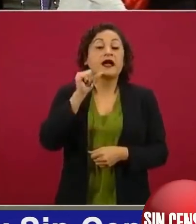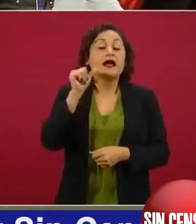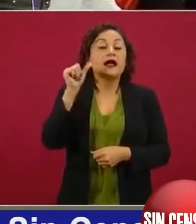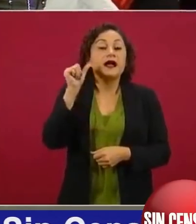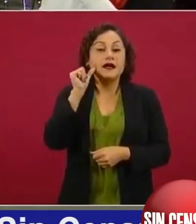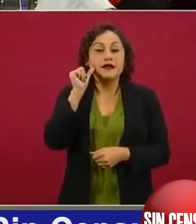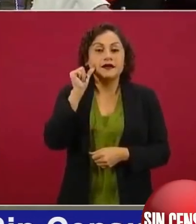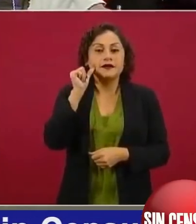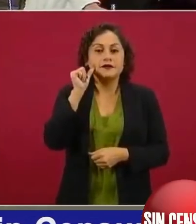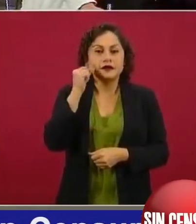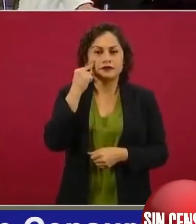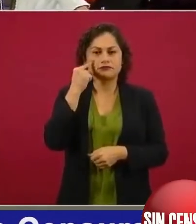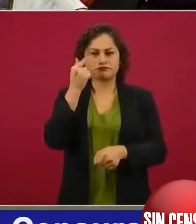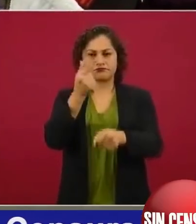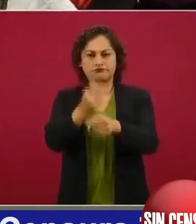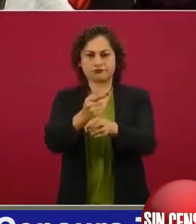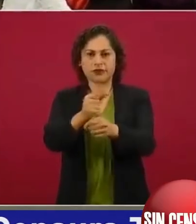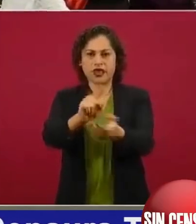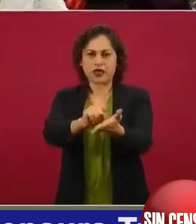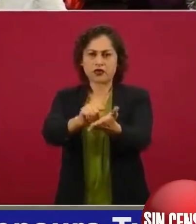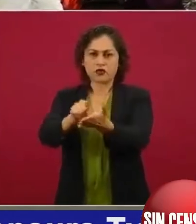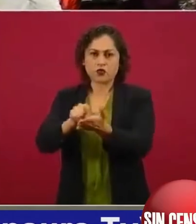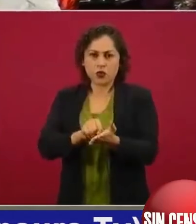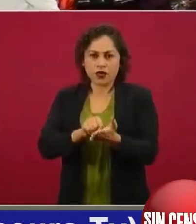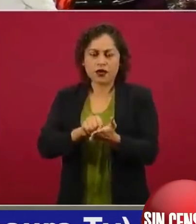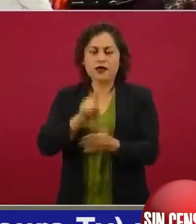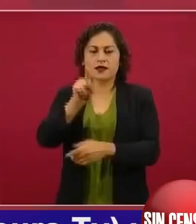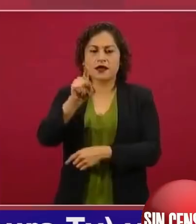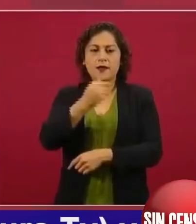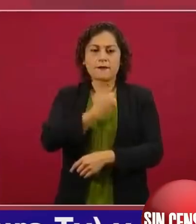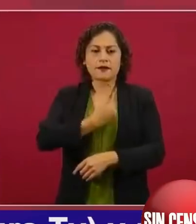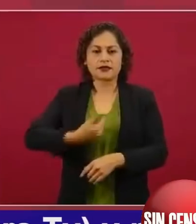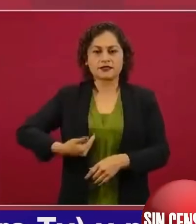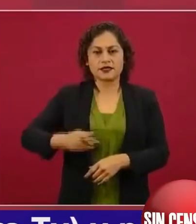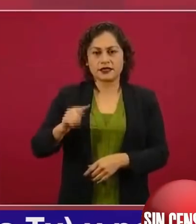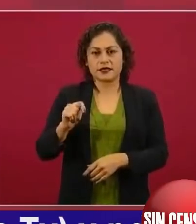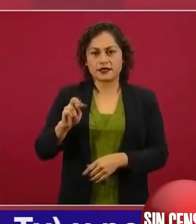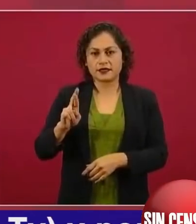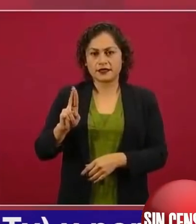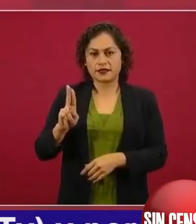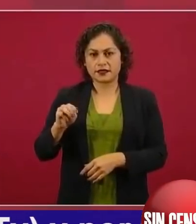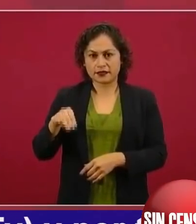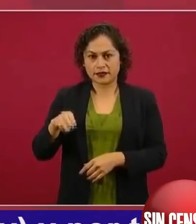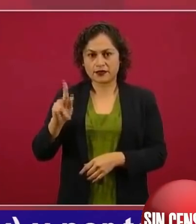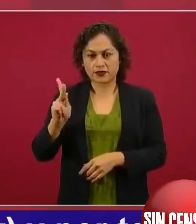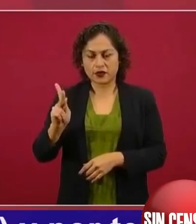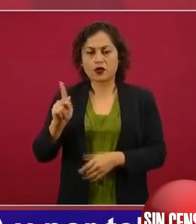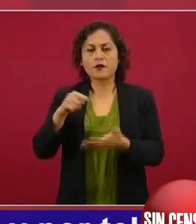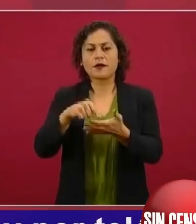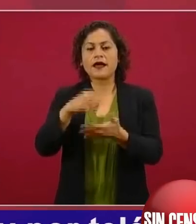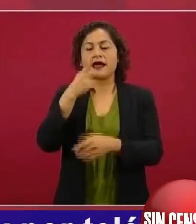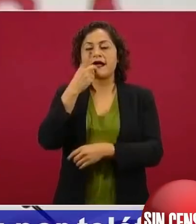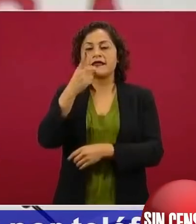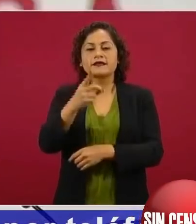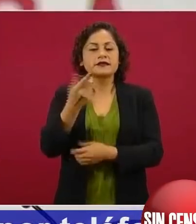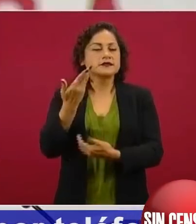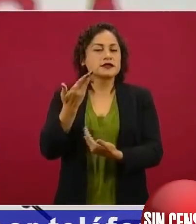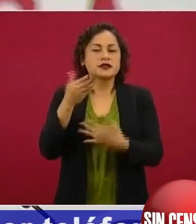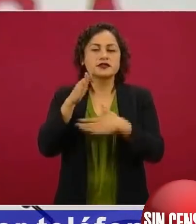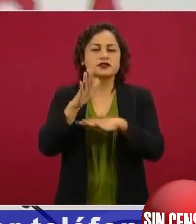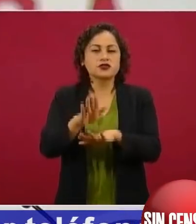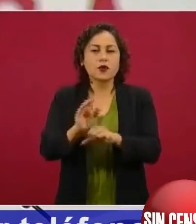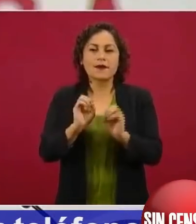Twitter del presidente Trump diciendo algo sobre la oficina administrativa,